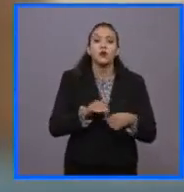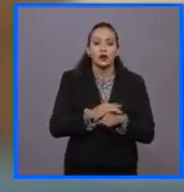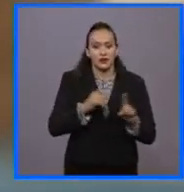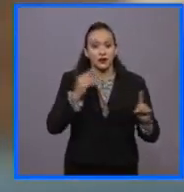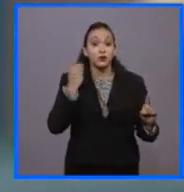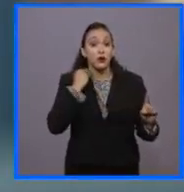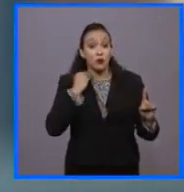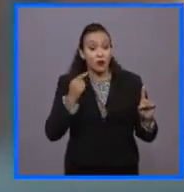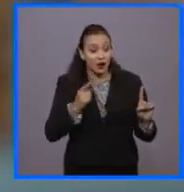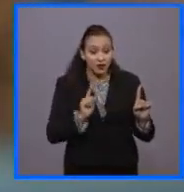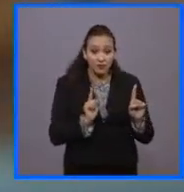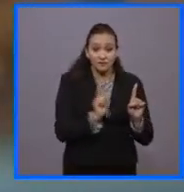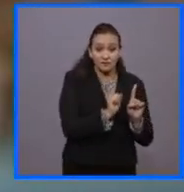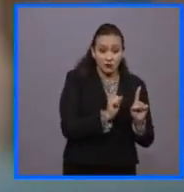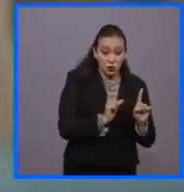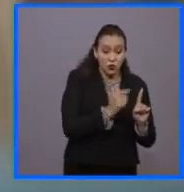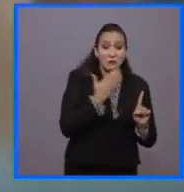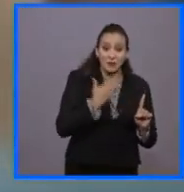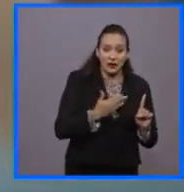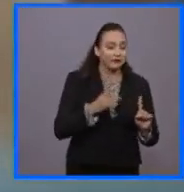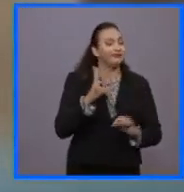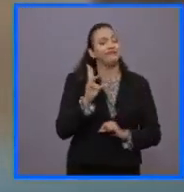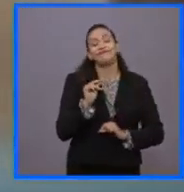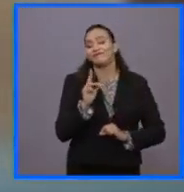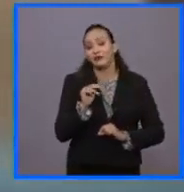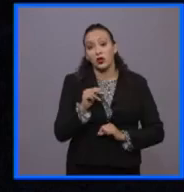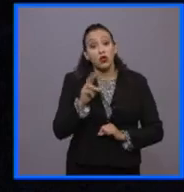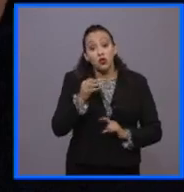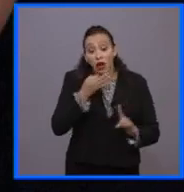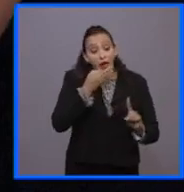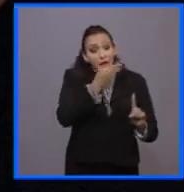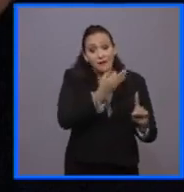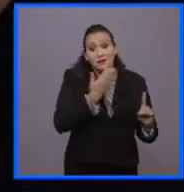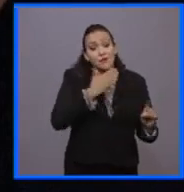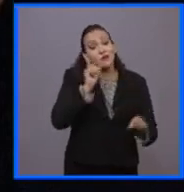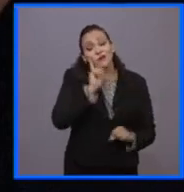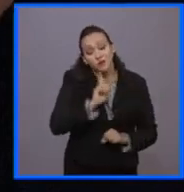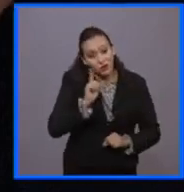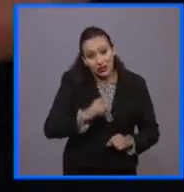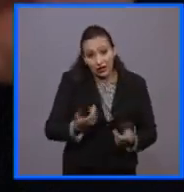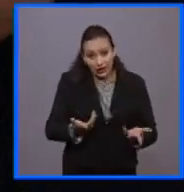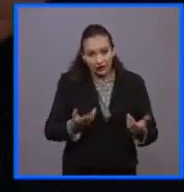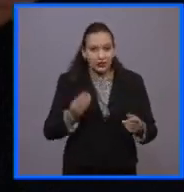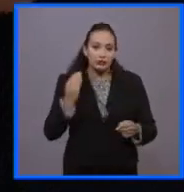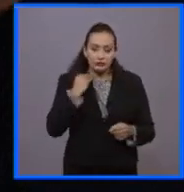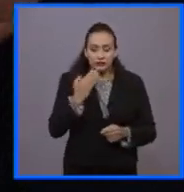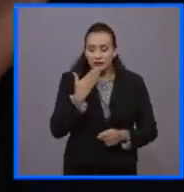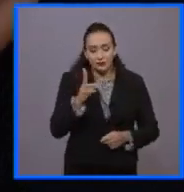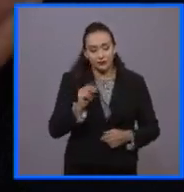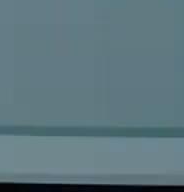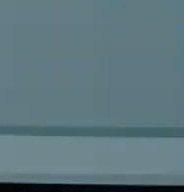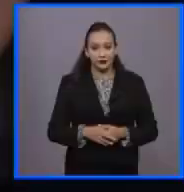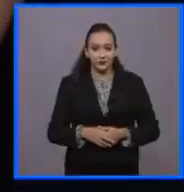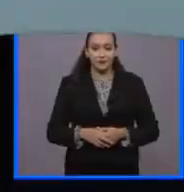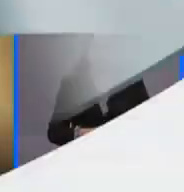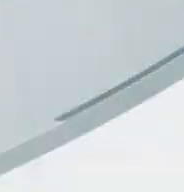defensa no fue técnica ni adecuada, pues no se le informó y representó correctamente.